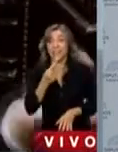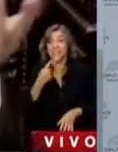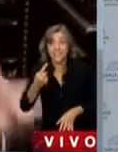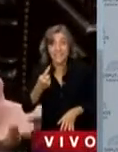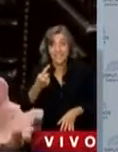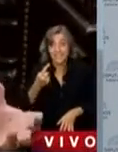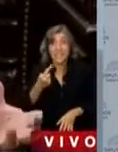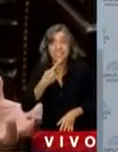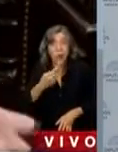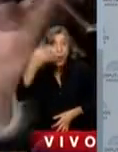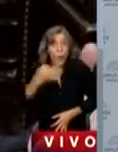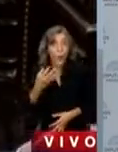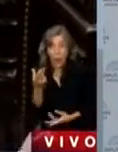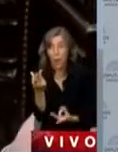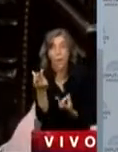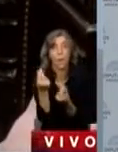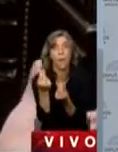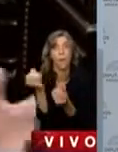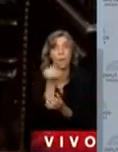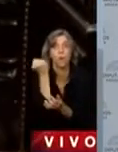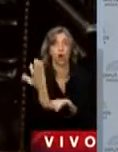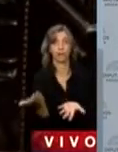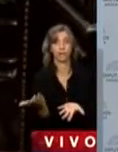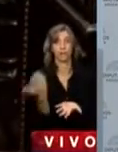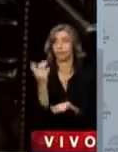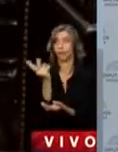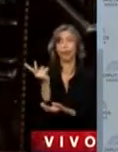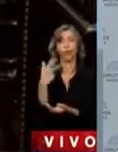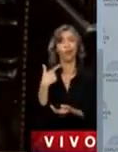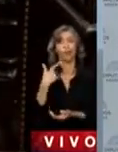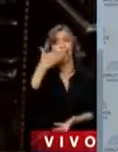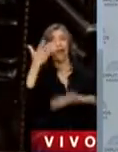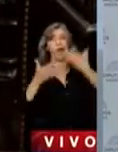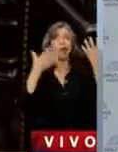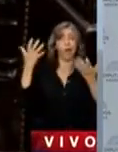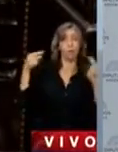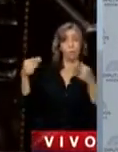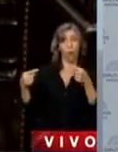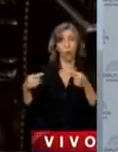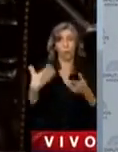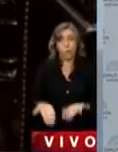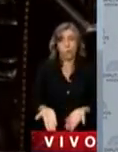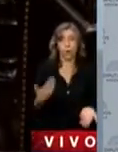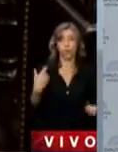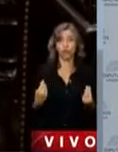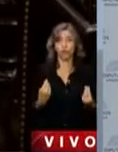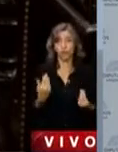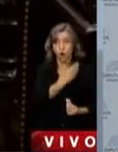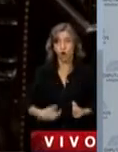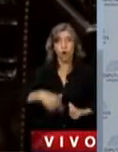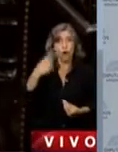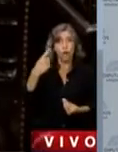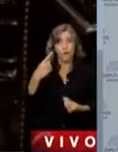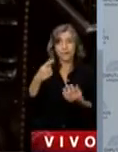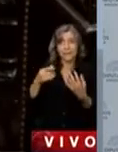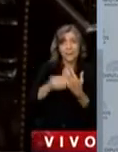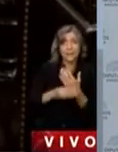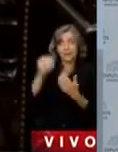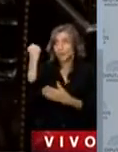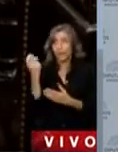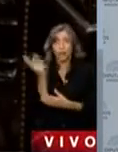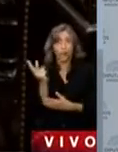ordinario son las sesiones donde se empiezan a meter todos los temas juntos para poder llegar justamente a este año ordinario y